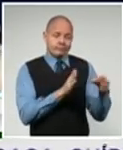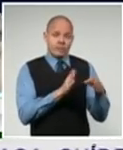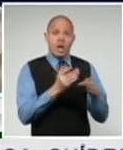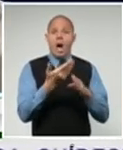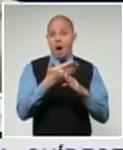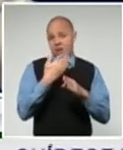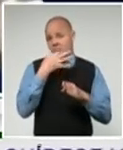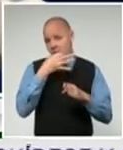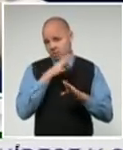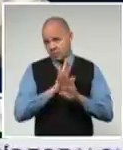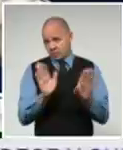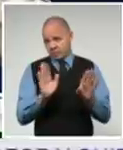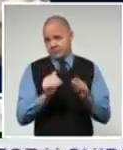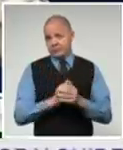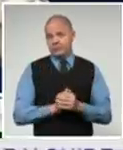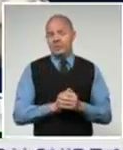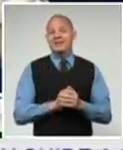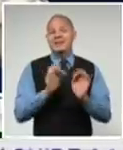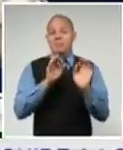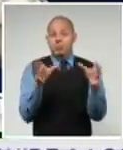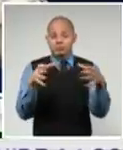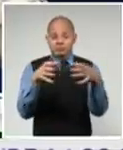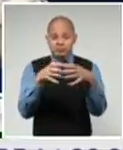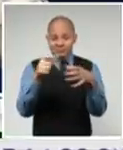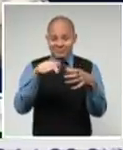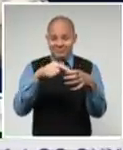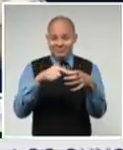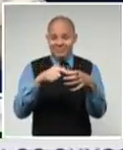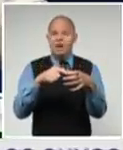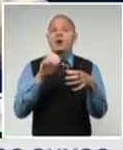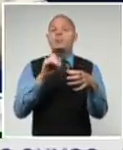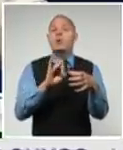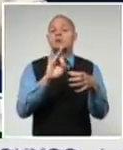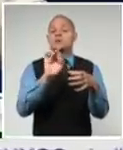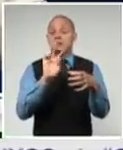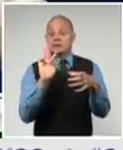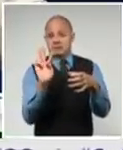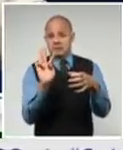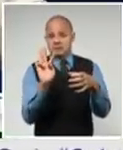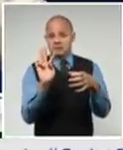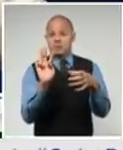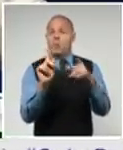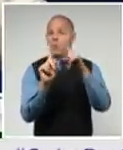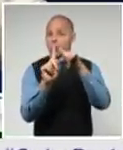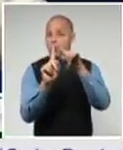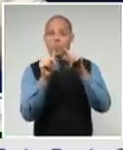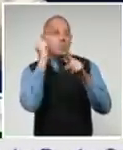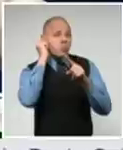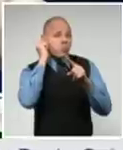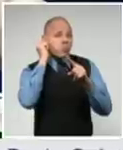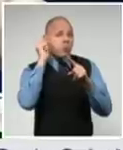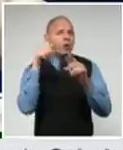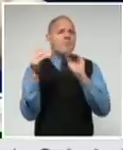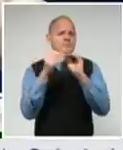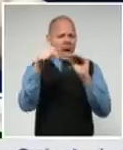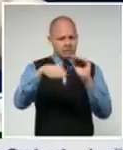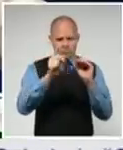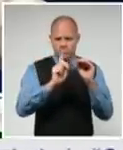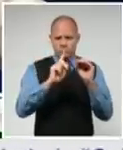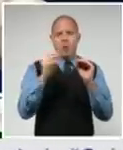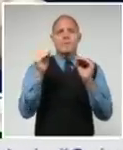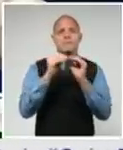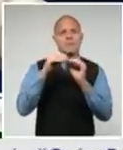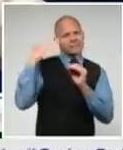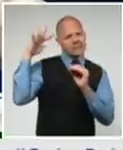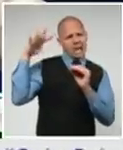anteriormente, uno de los 73 casos diagnosticados tiene como fuente de infección el extranjero, el exterior de nuestro